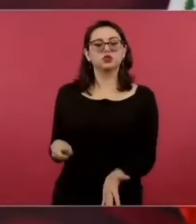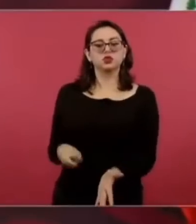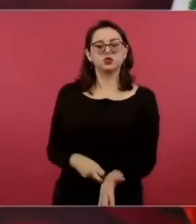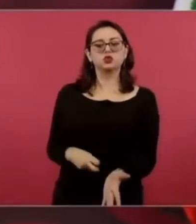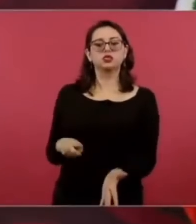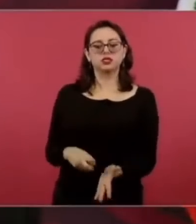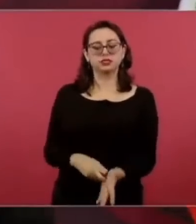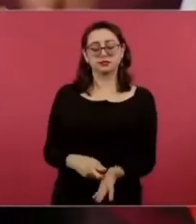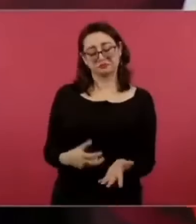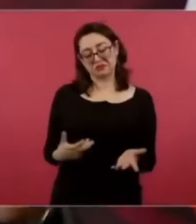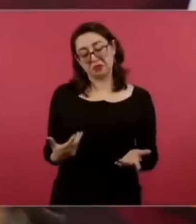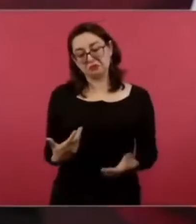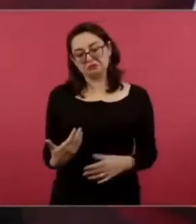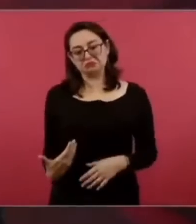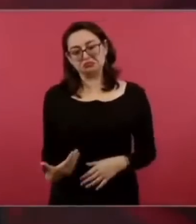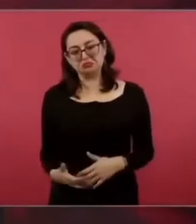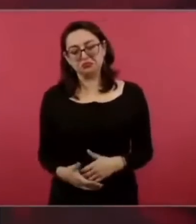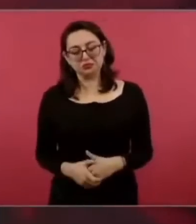porque